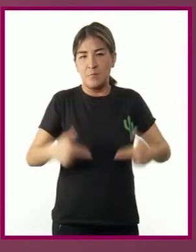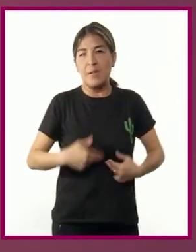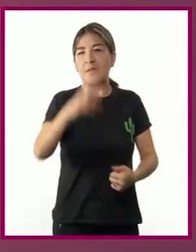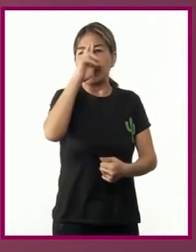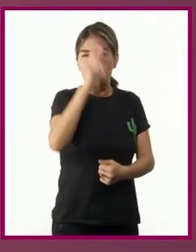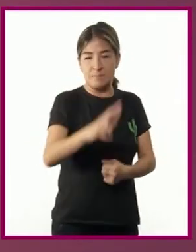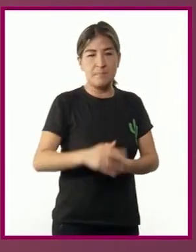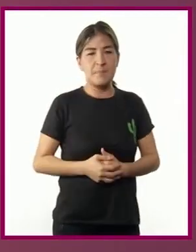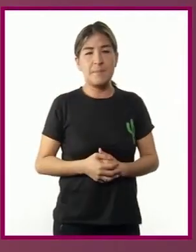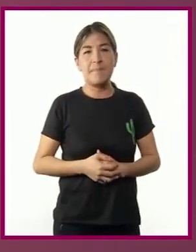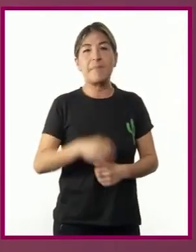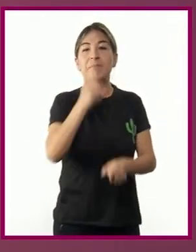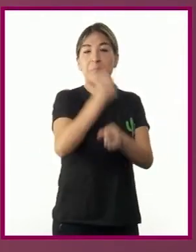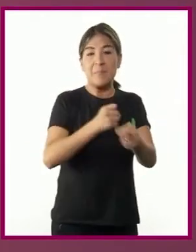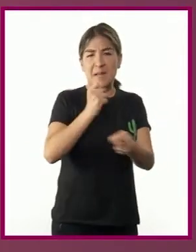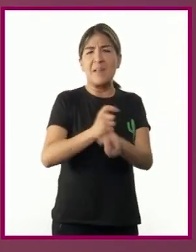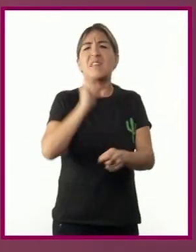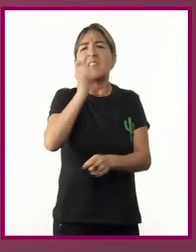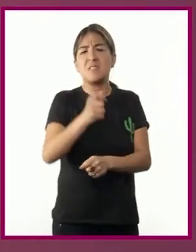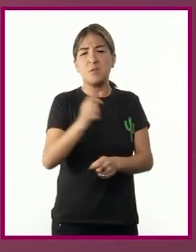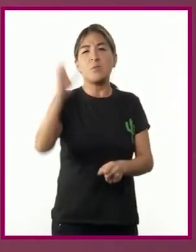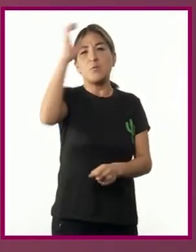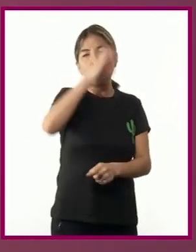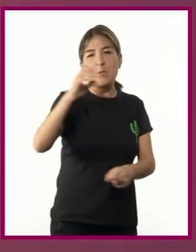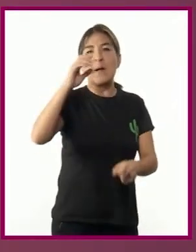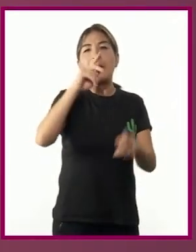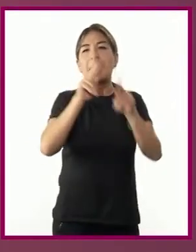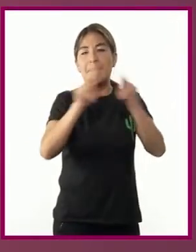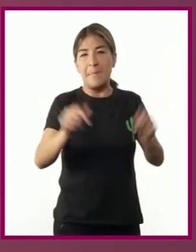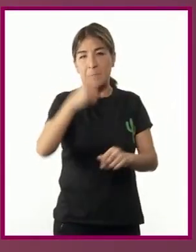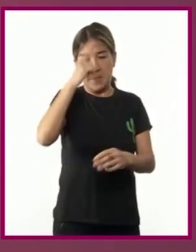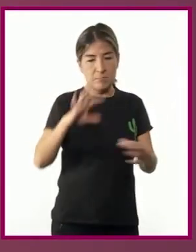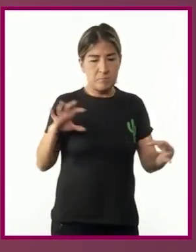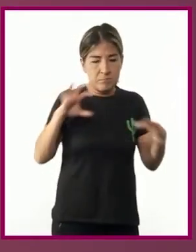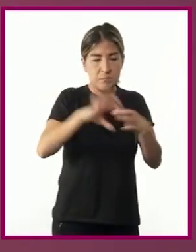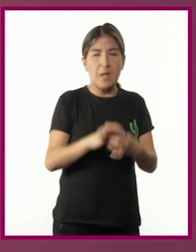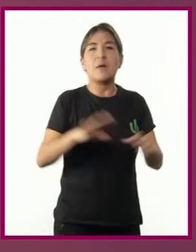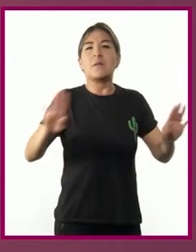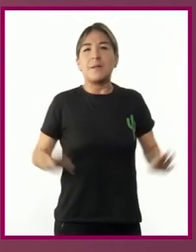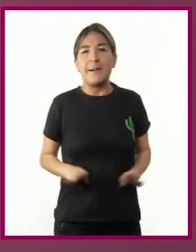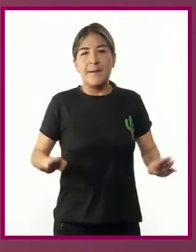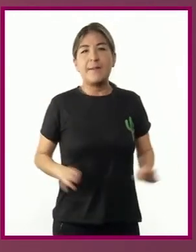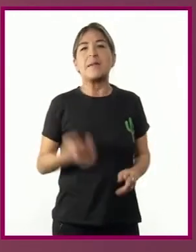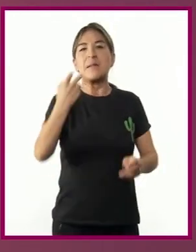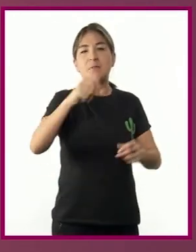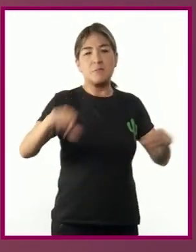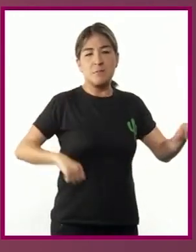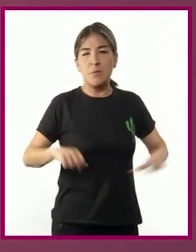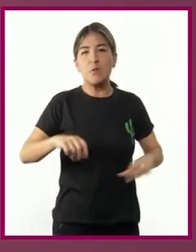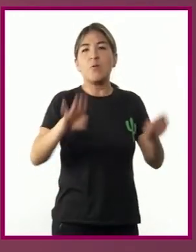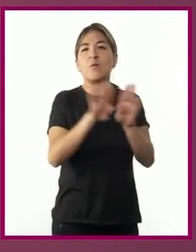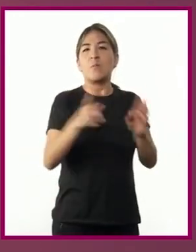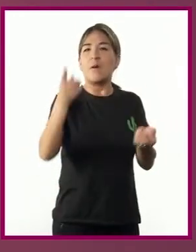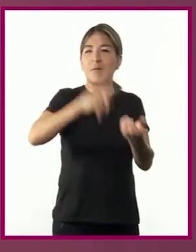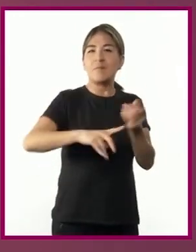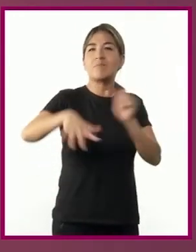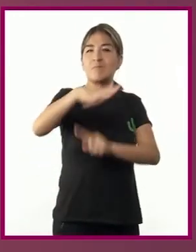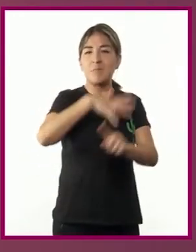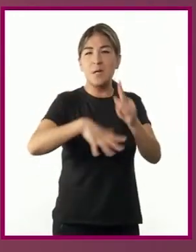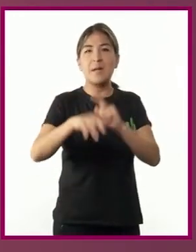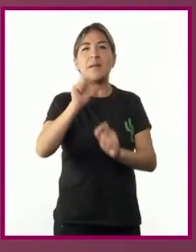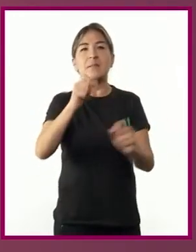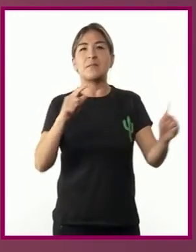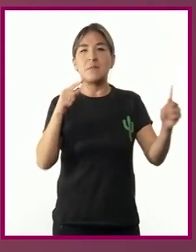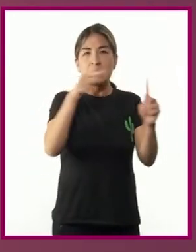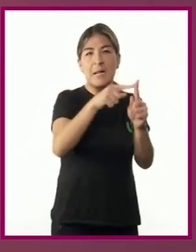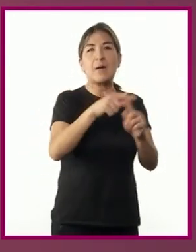En la práctica, la cultura de paz implica que actuemos en los ámbitos en que nos desenvolvemos con apego